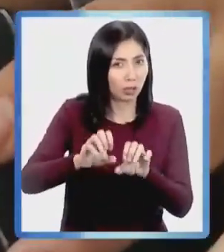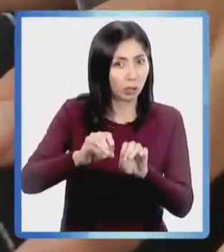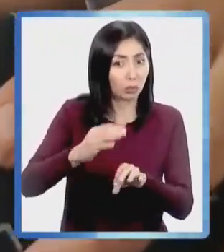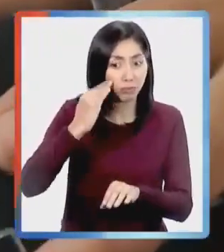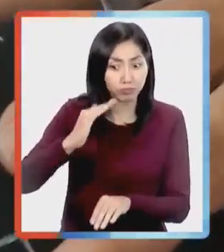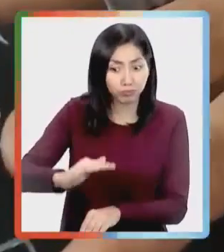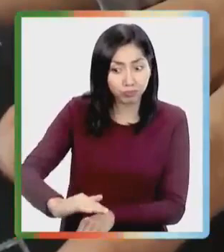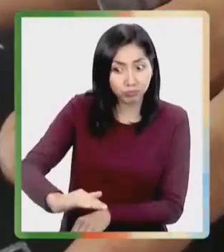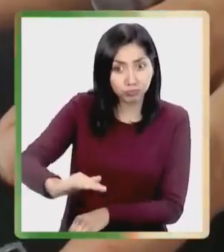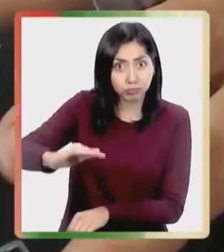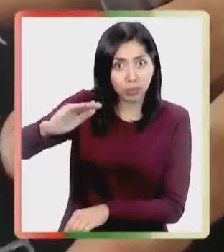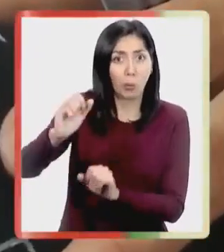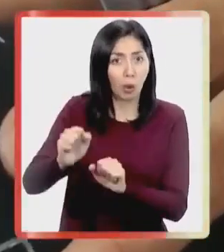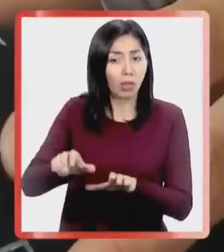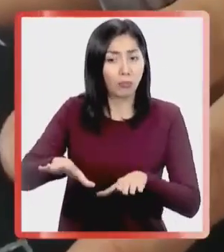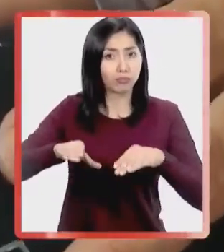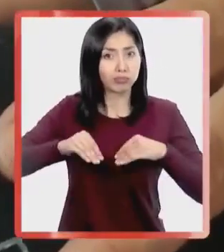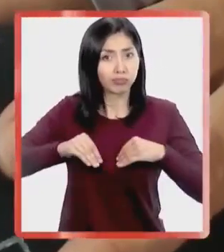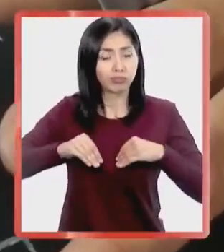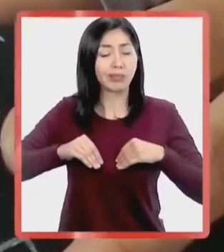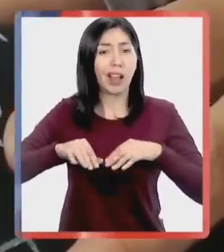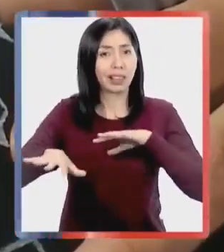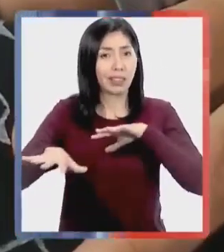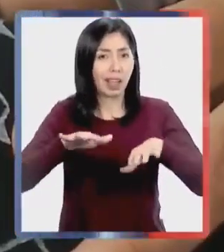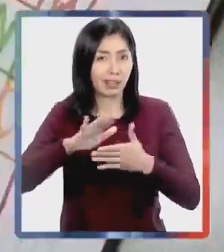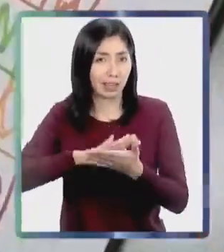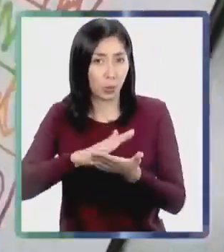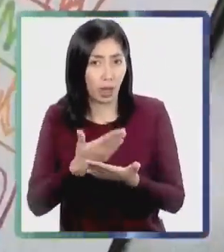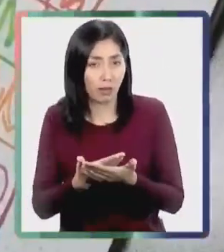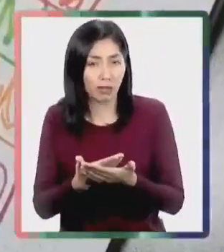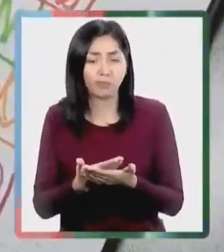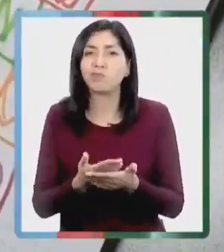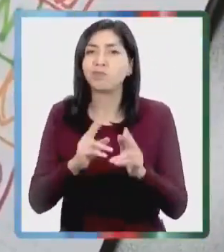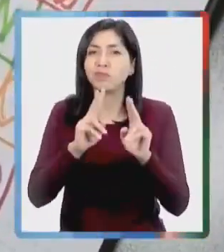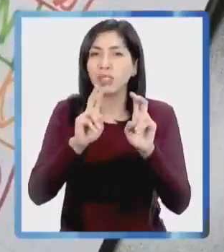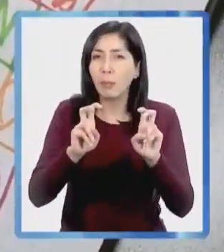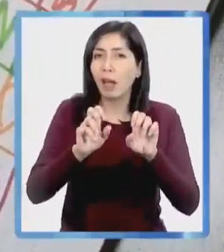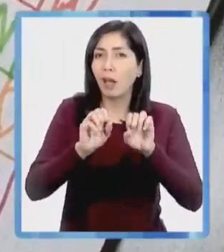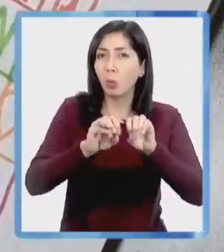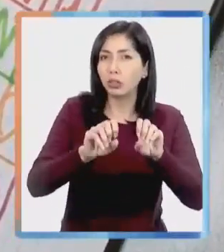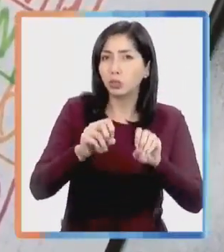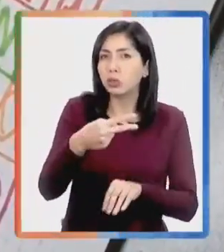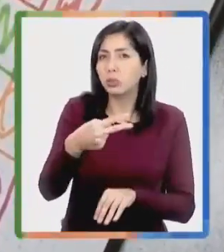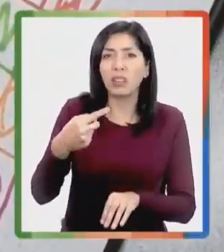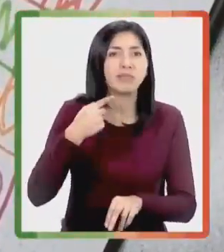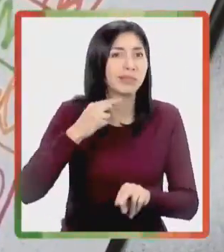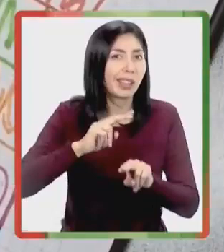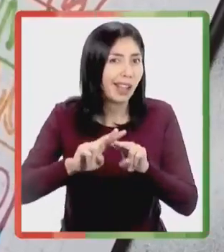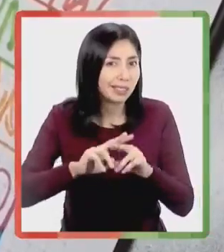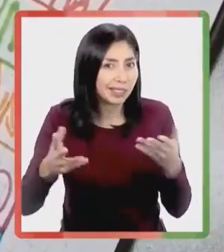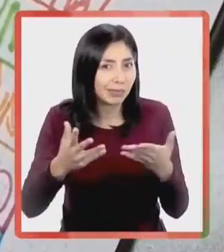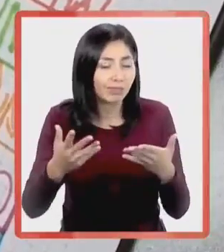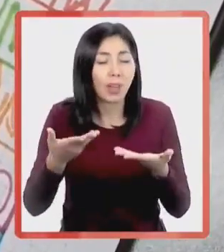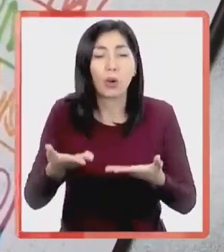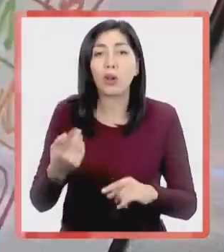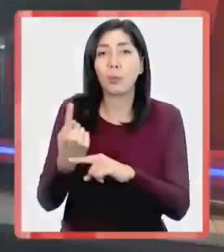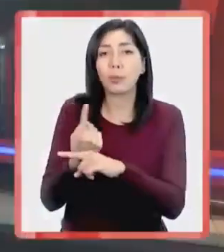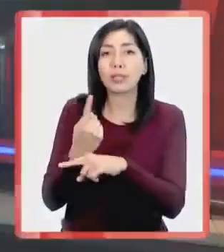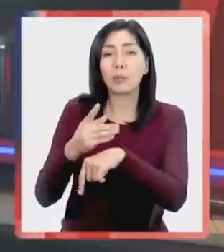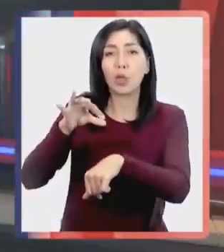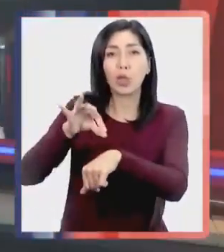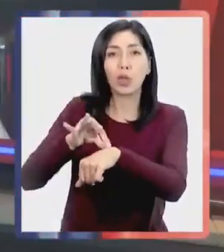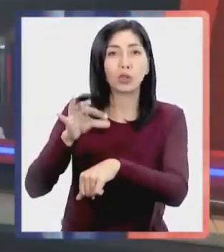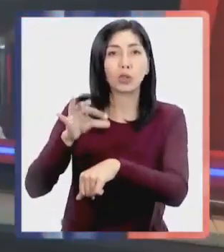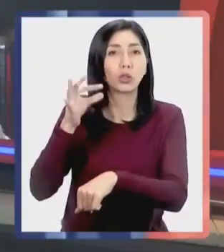desde pequeños podamos adoptar hábitos saludables? ¿Qué hacer, por ejemplo, en materia de educación sexual? Hoy conversamos con la doctora Andrea